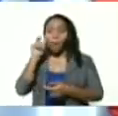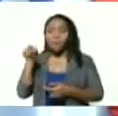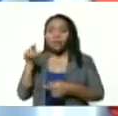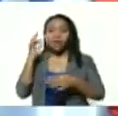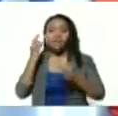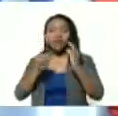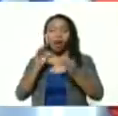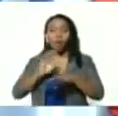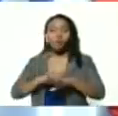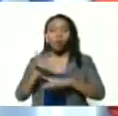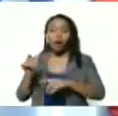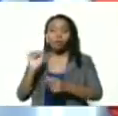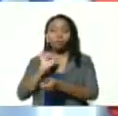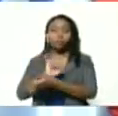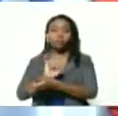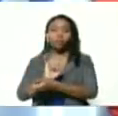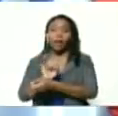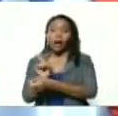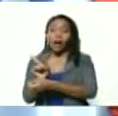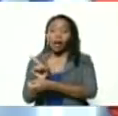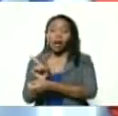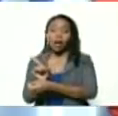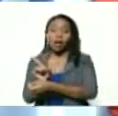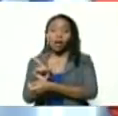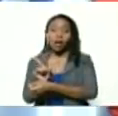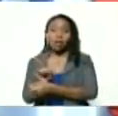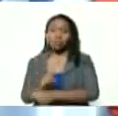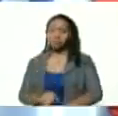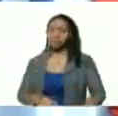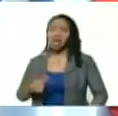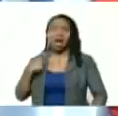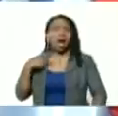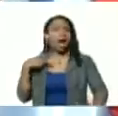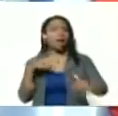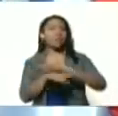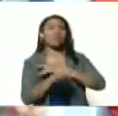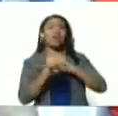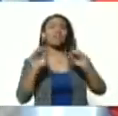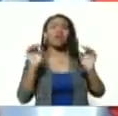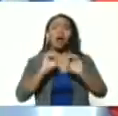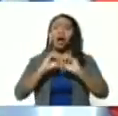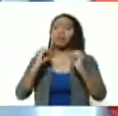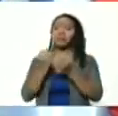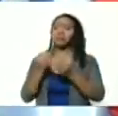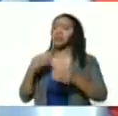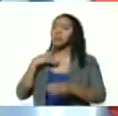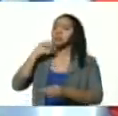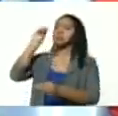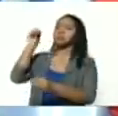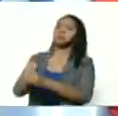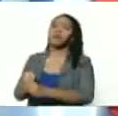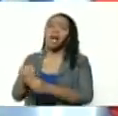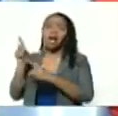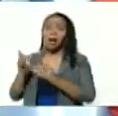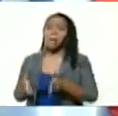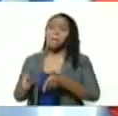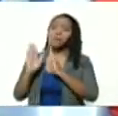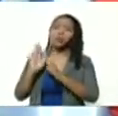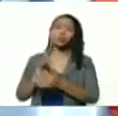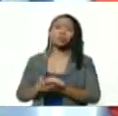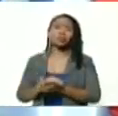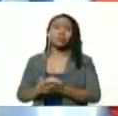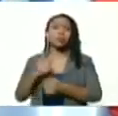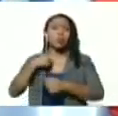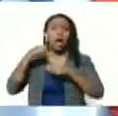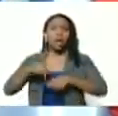privado de libertad porque, bueno, él o lo mero macho entró a un apartamento que no es de él y quiso quedarse ahí. Bueno, está